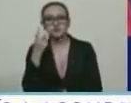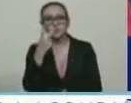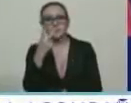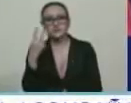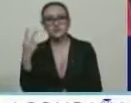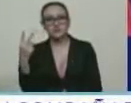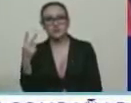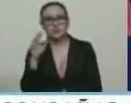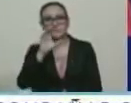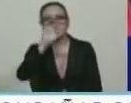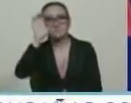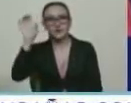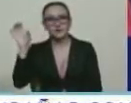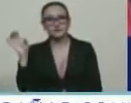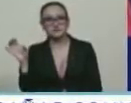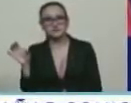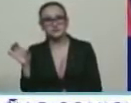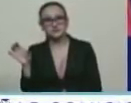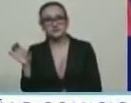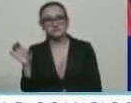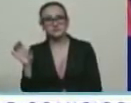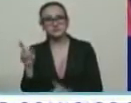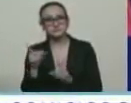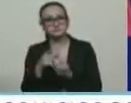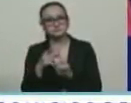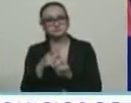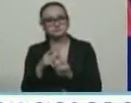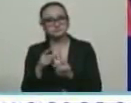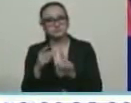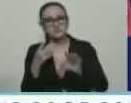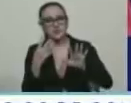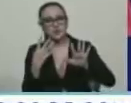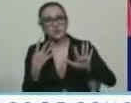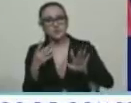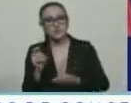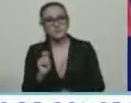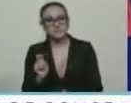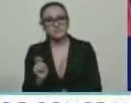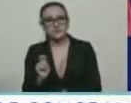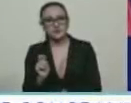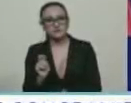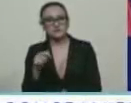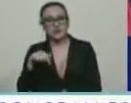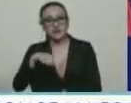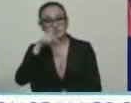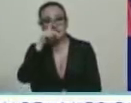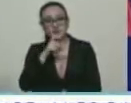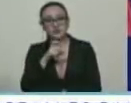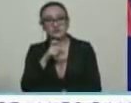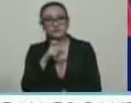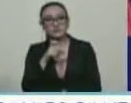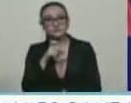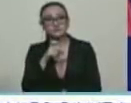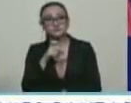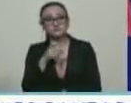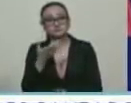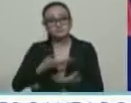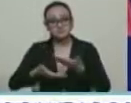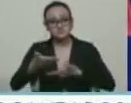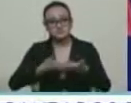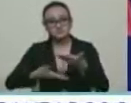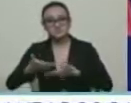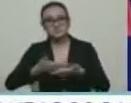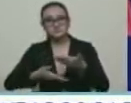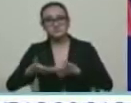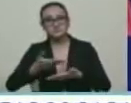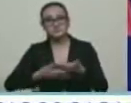222 países. En los primeros 9 meses de este año, nuestro volumen de comercios